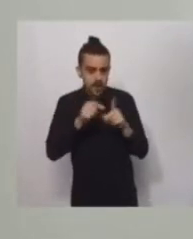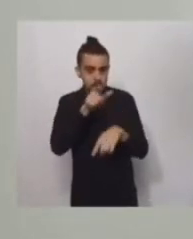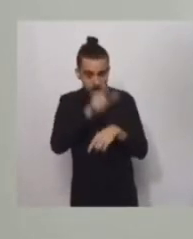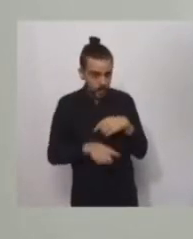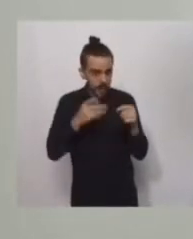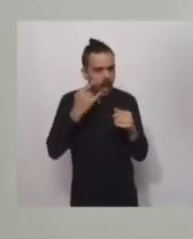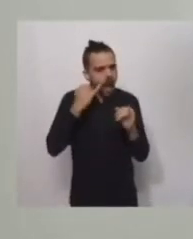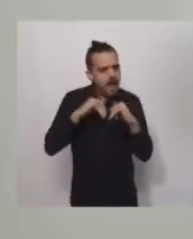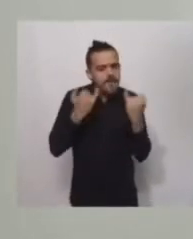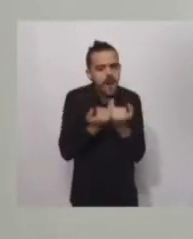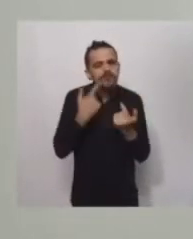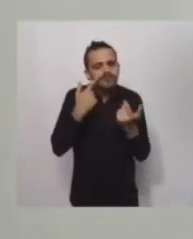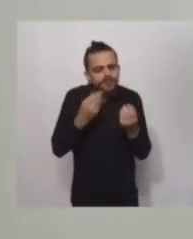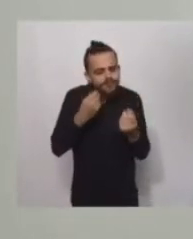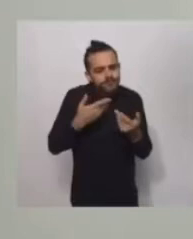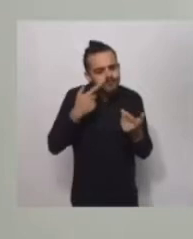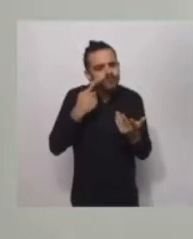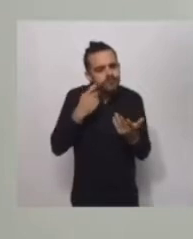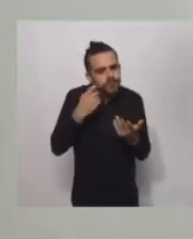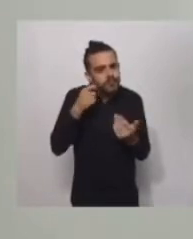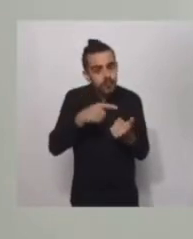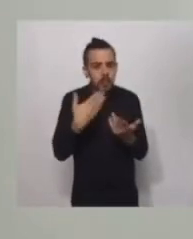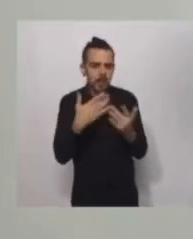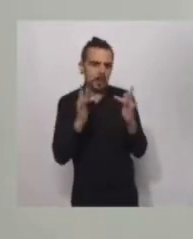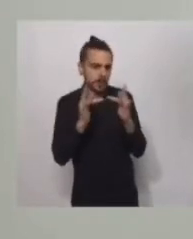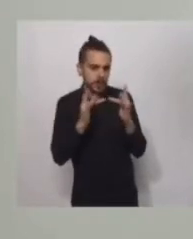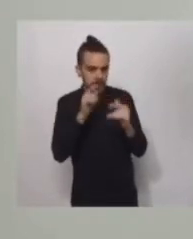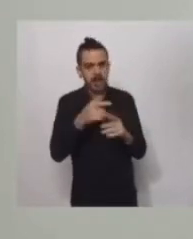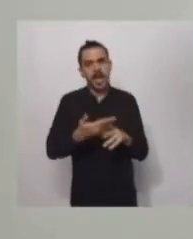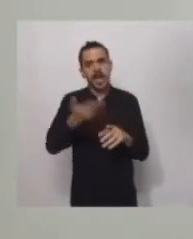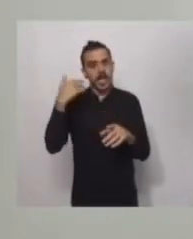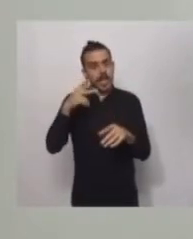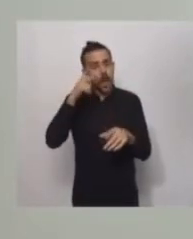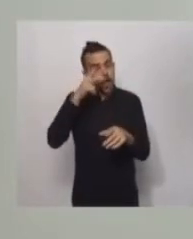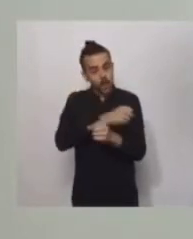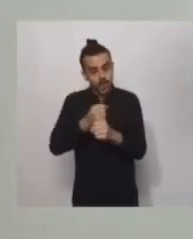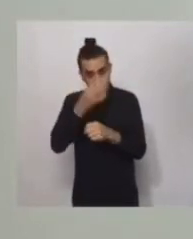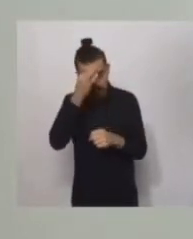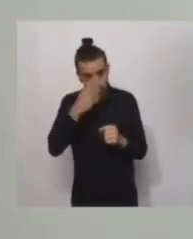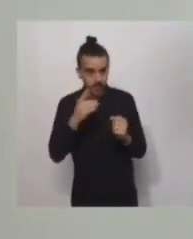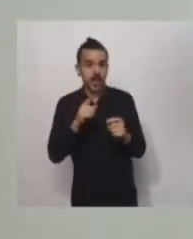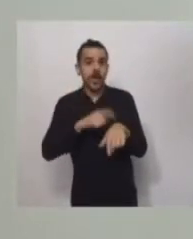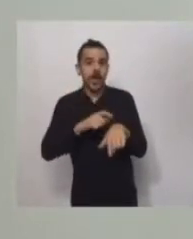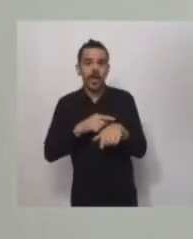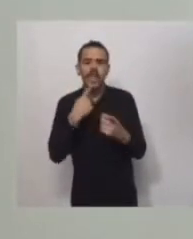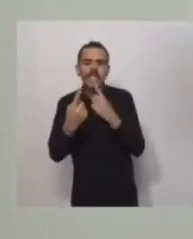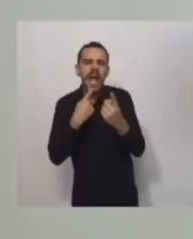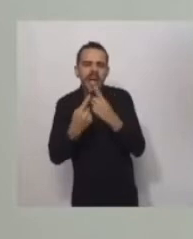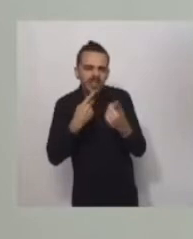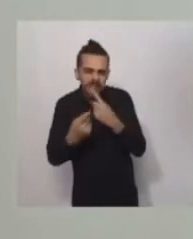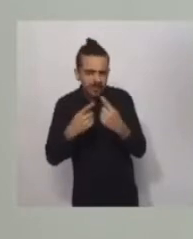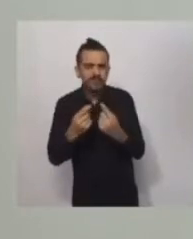qué perfil de evaluación académica hacemos para otorgar becas. Así que tenemos muchos desafíos por delante.